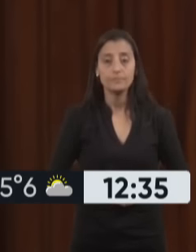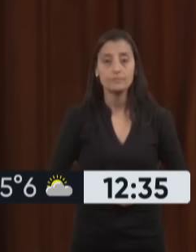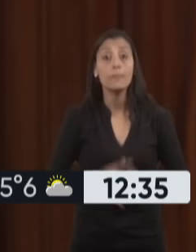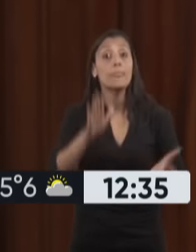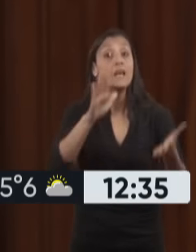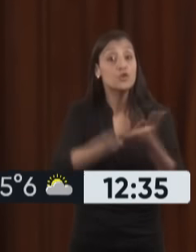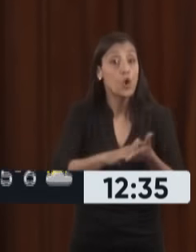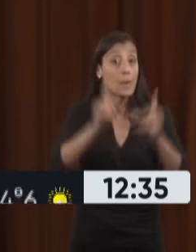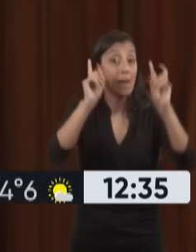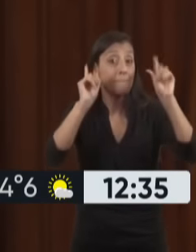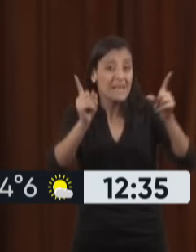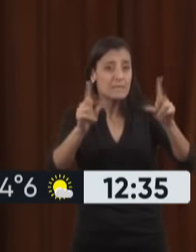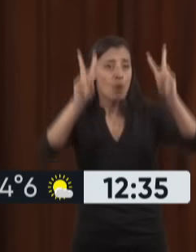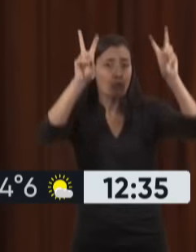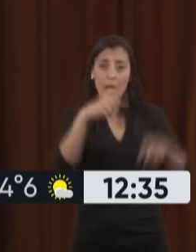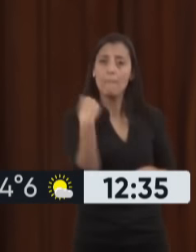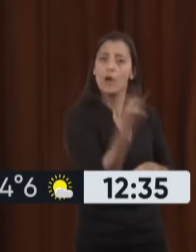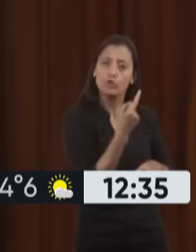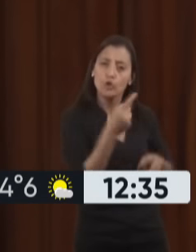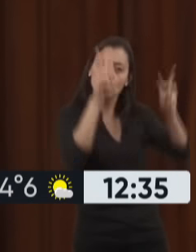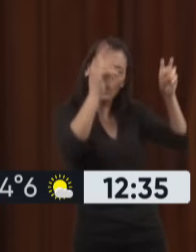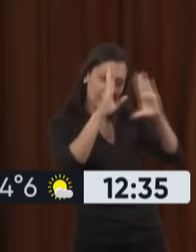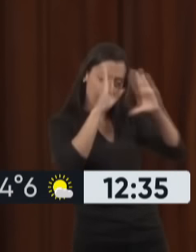respecto a la hazaña fiscal que hemos hecho, ¿no? Porque